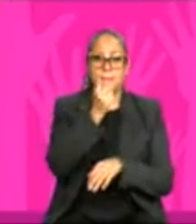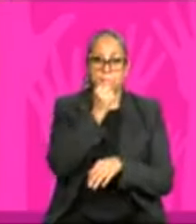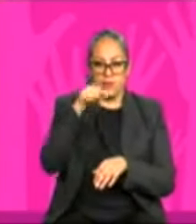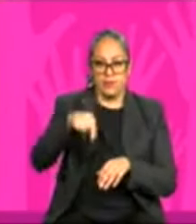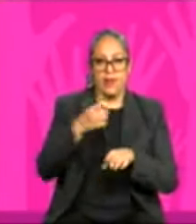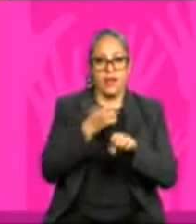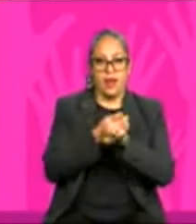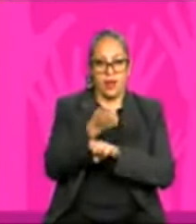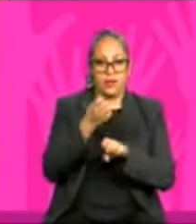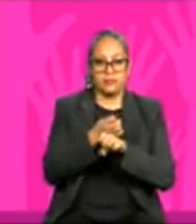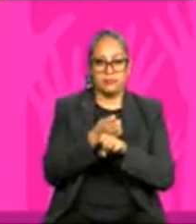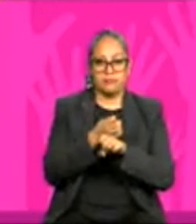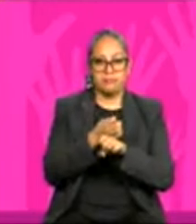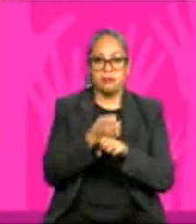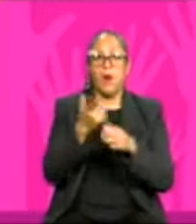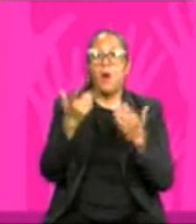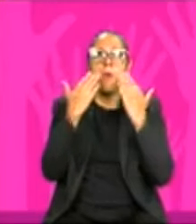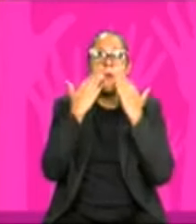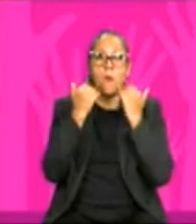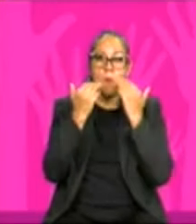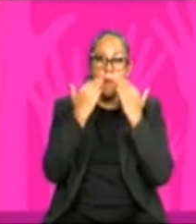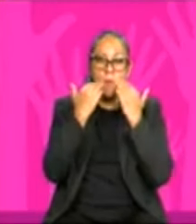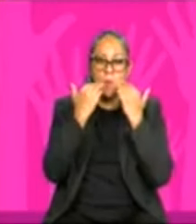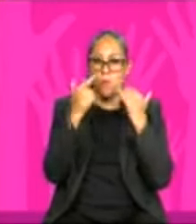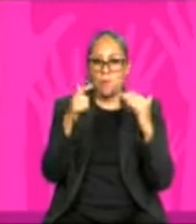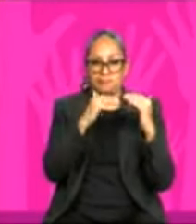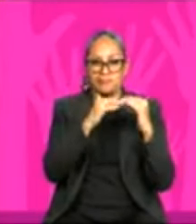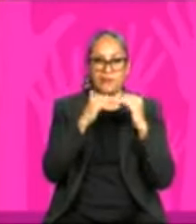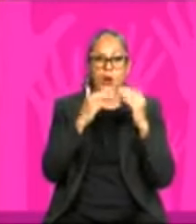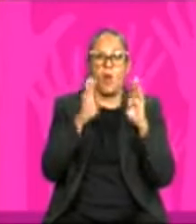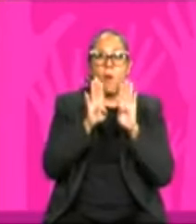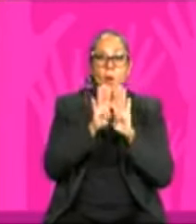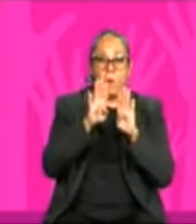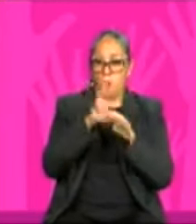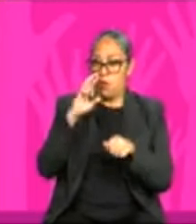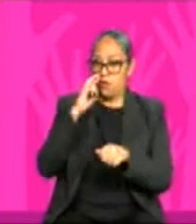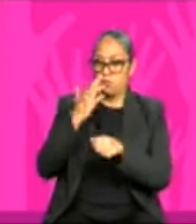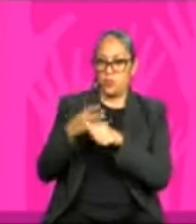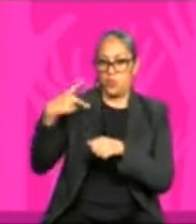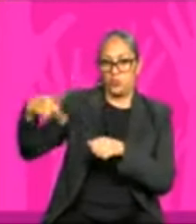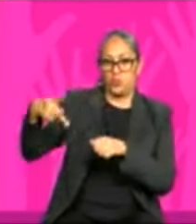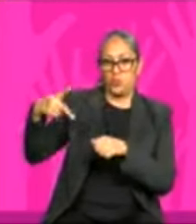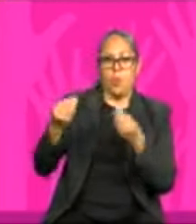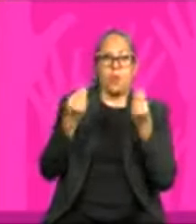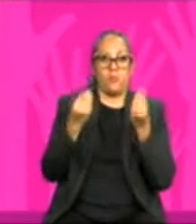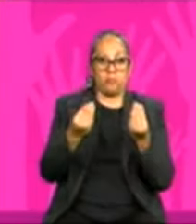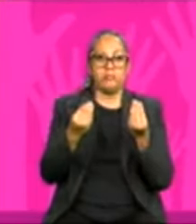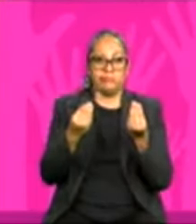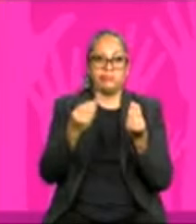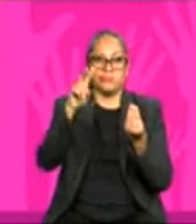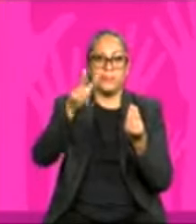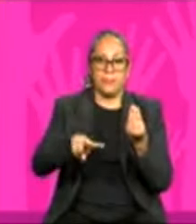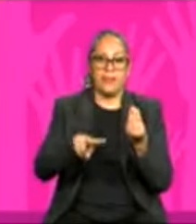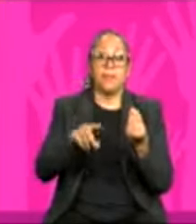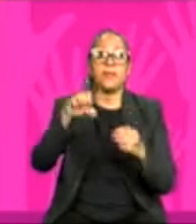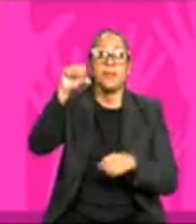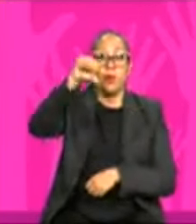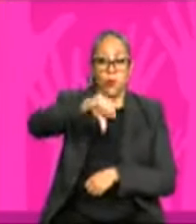locales no son equivalentes a los riesgos de trabajo y responsabilidades que ellos tienen.